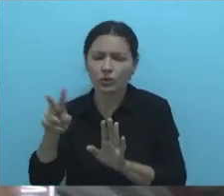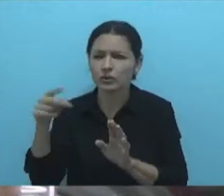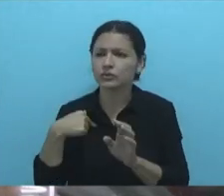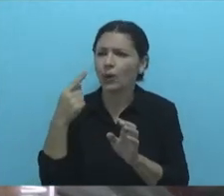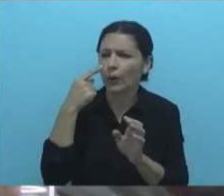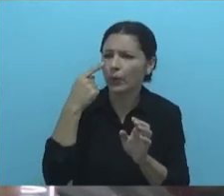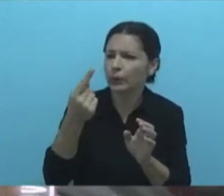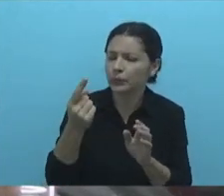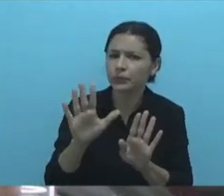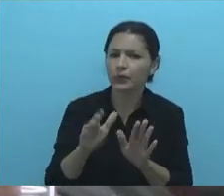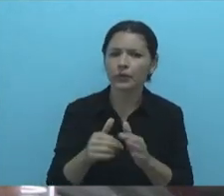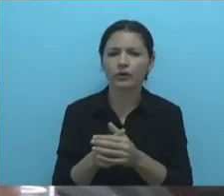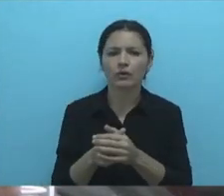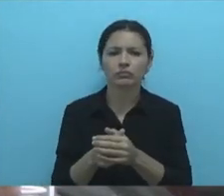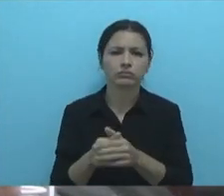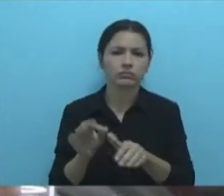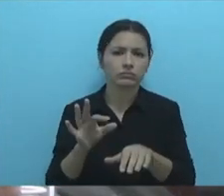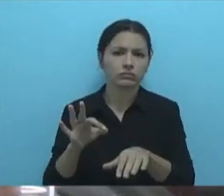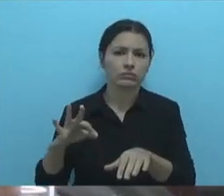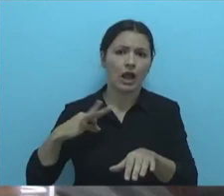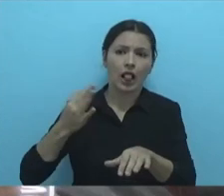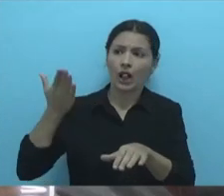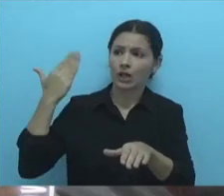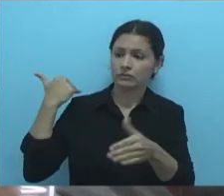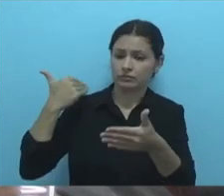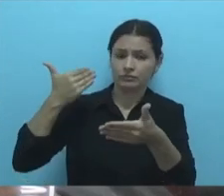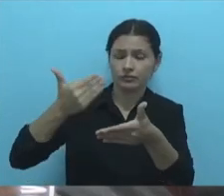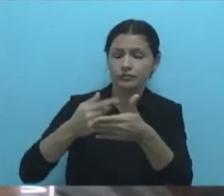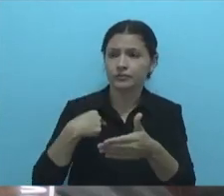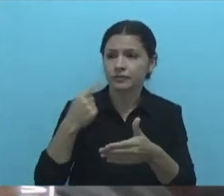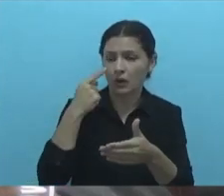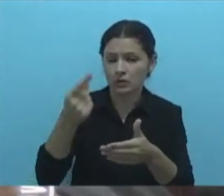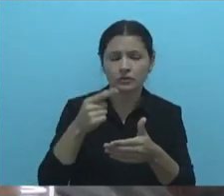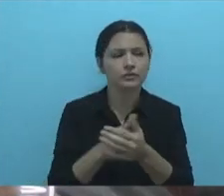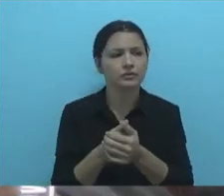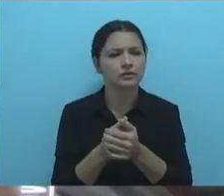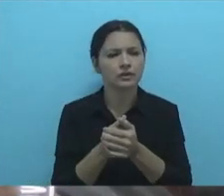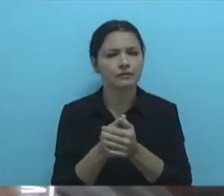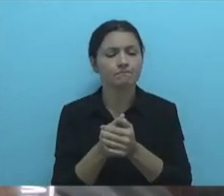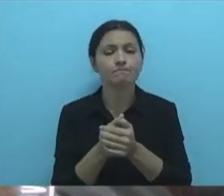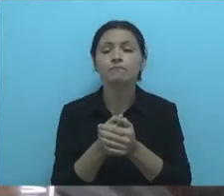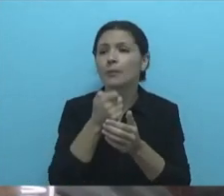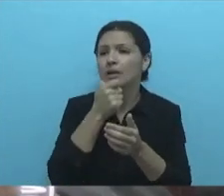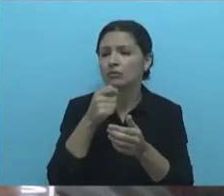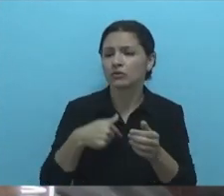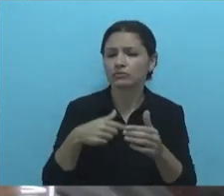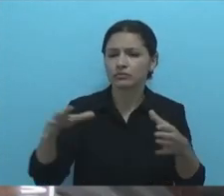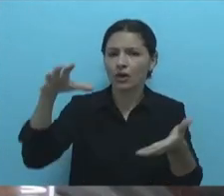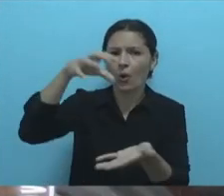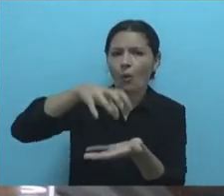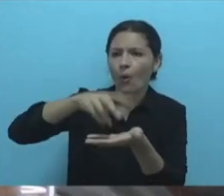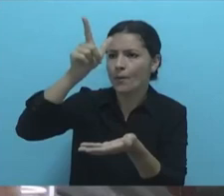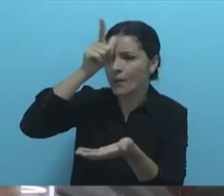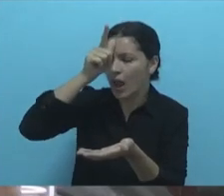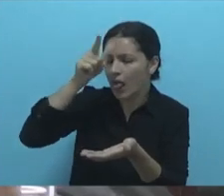conocerla ya hace bastantes años cuando íbamos a las puertas de algunas comisarías a manifestarnos